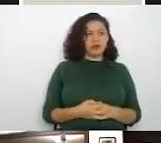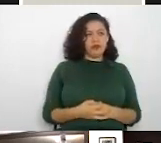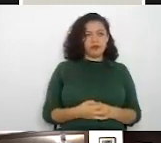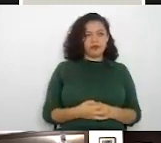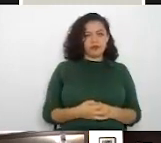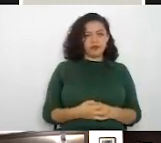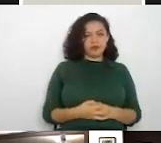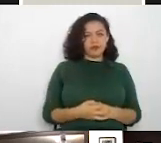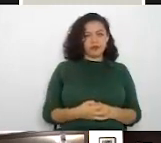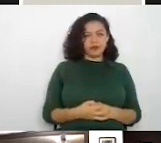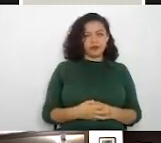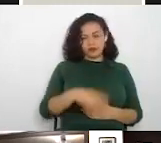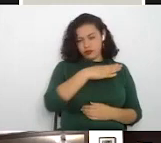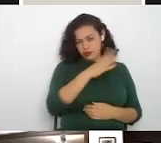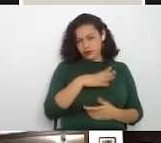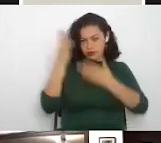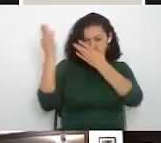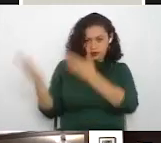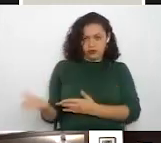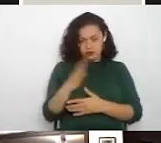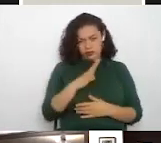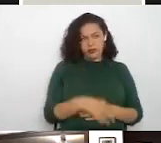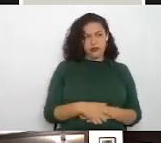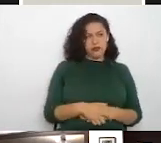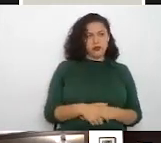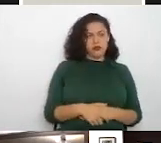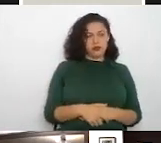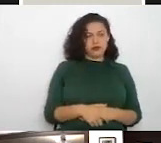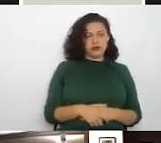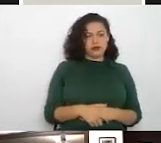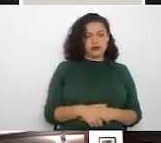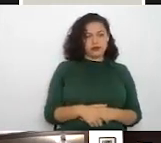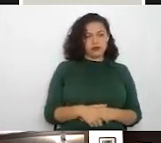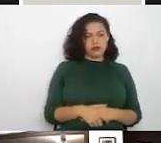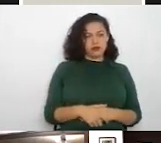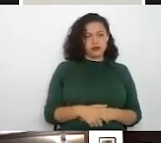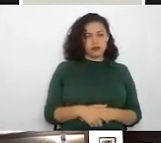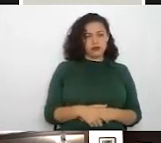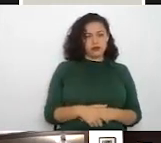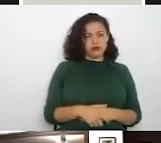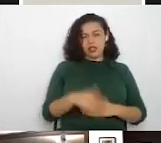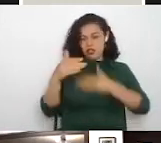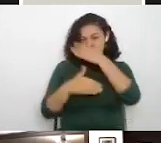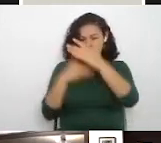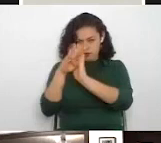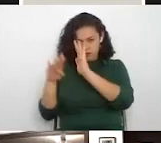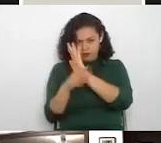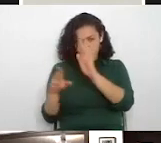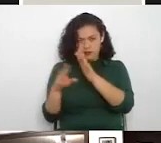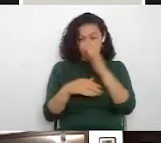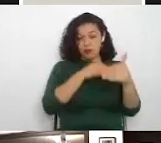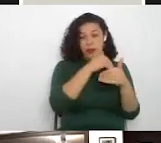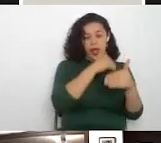Y bueno, pues como pueden ver aquí, de los procedimientos, de los procesos identificados en el